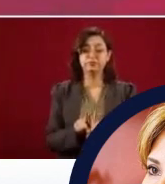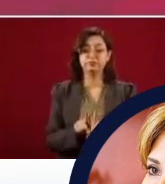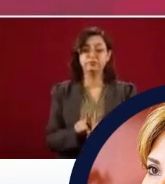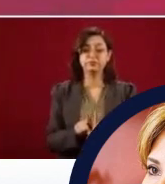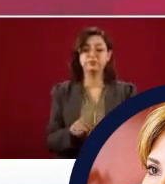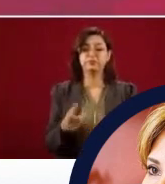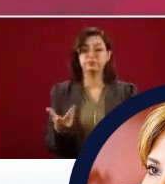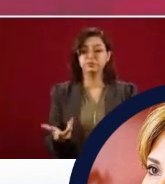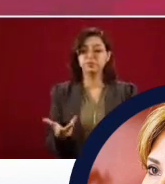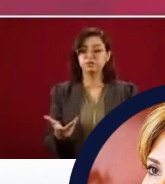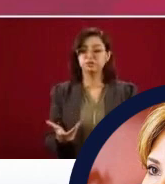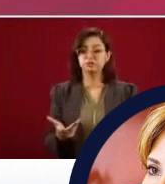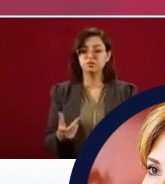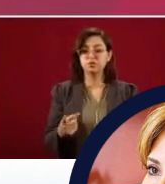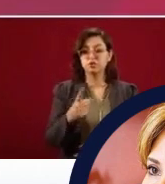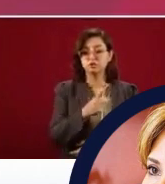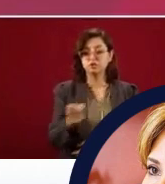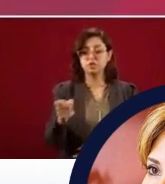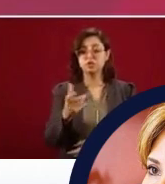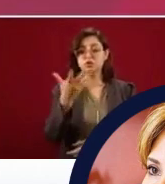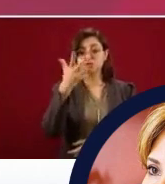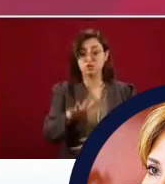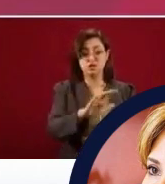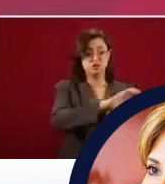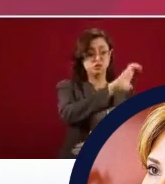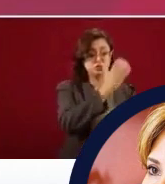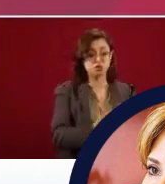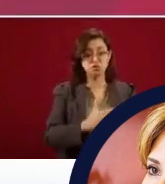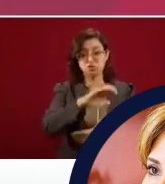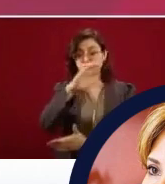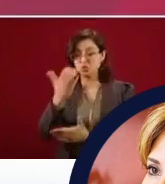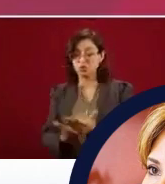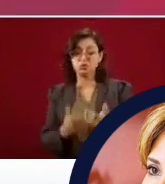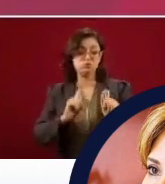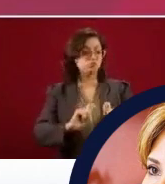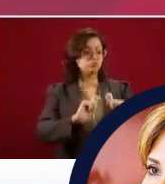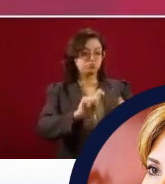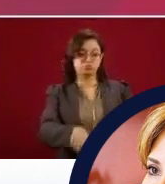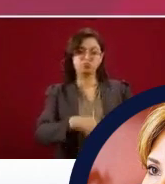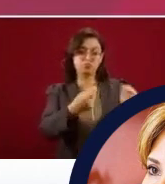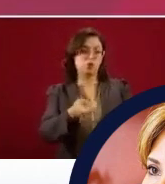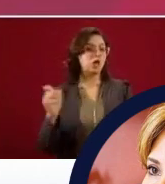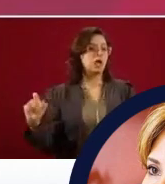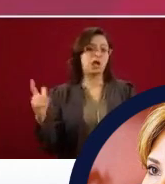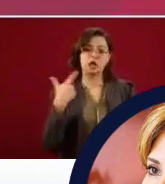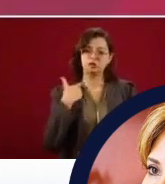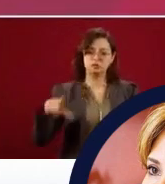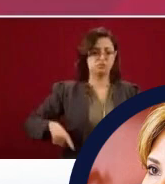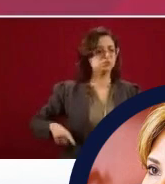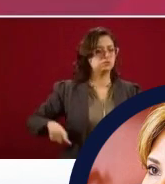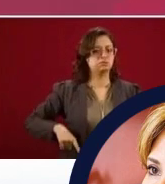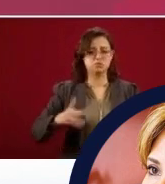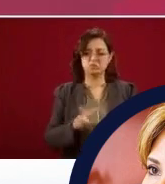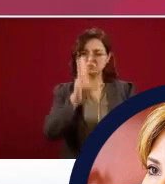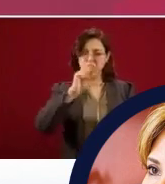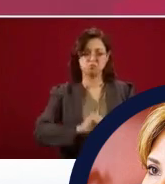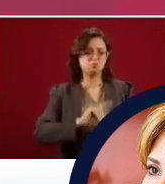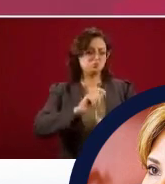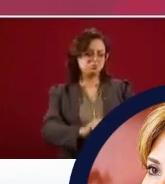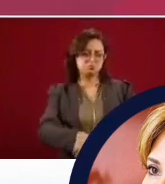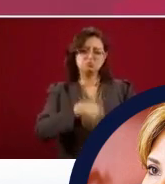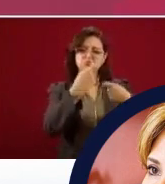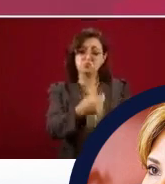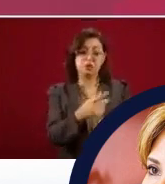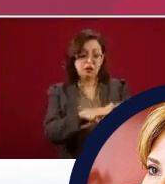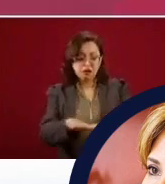porque siempre ha sido el discurso que han dicho, ¿no? Siempre que alguien critica algo, dicen, es que antes no